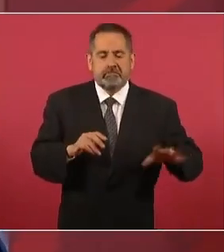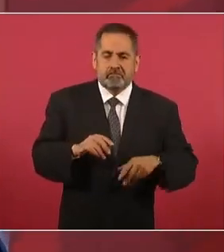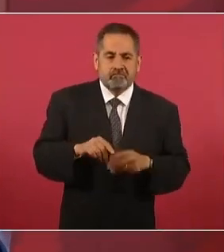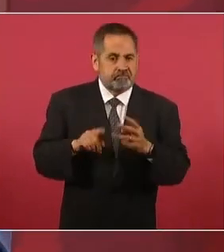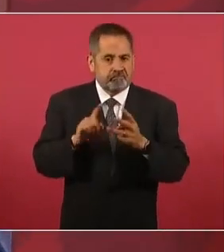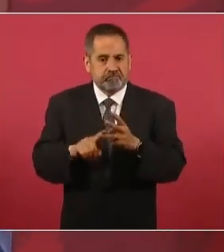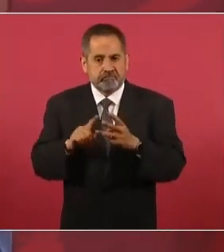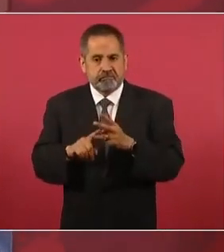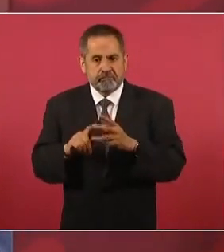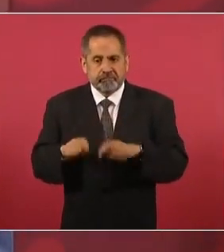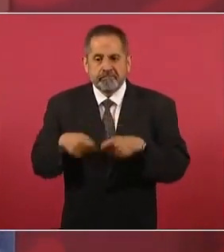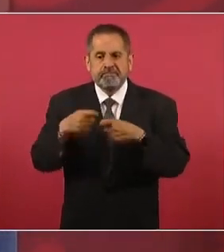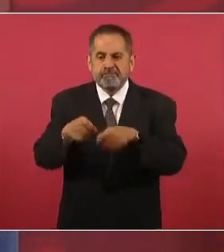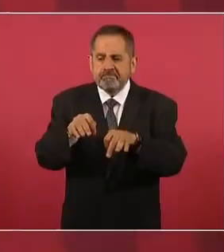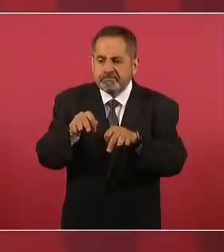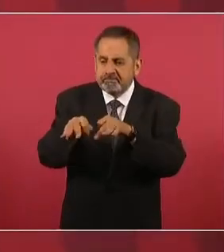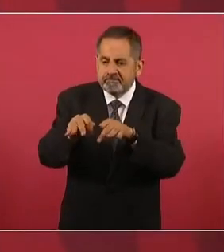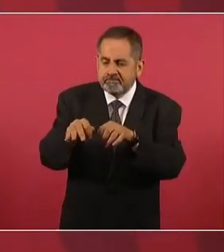el empleo pleno.